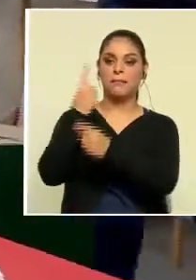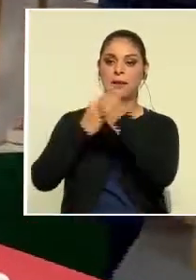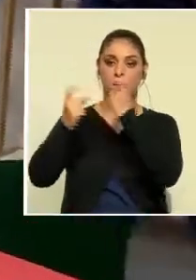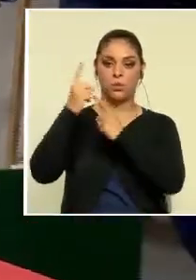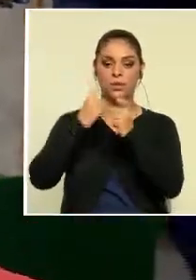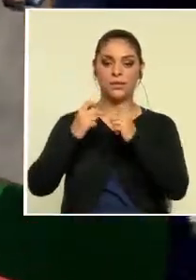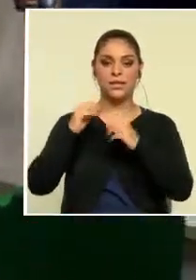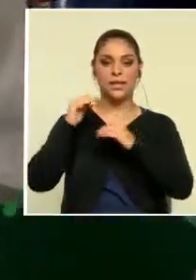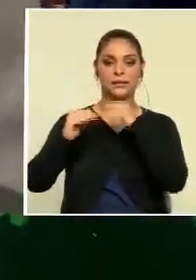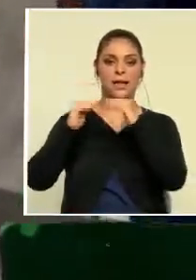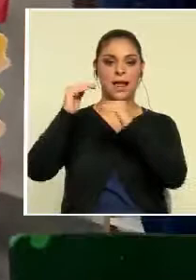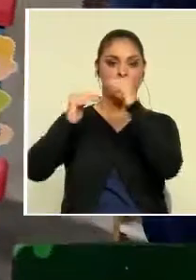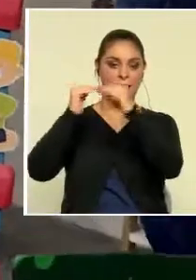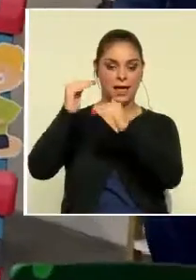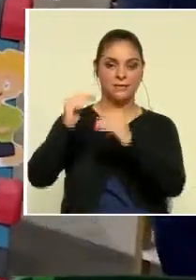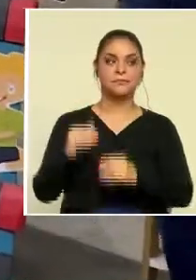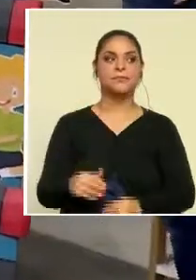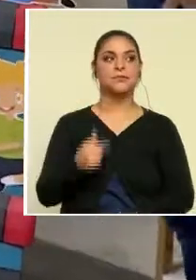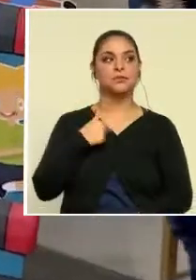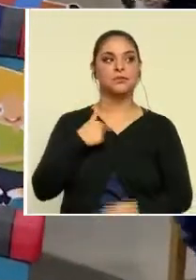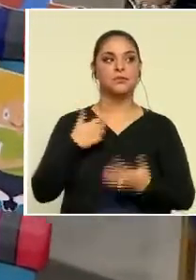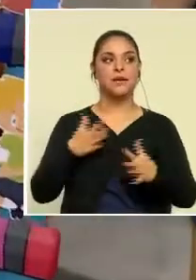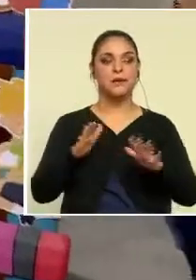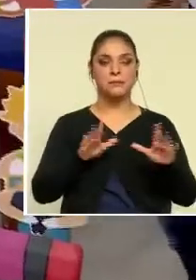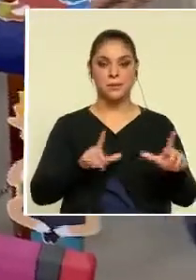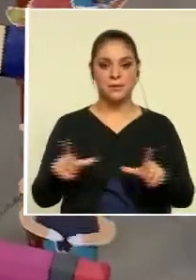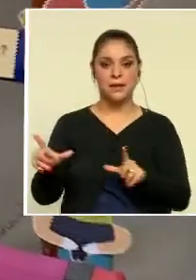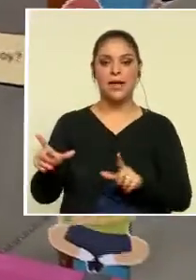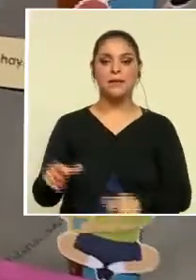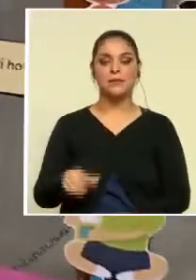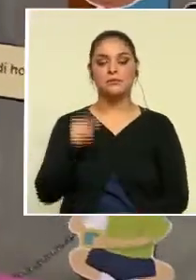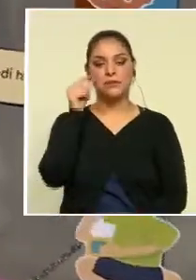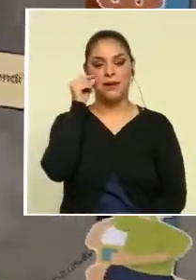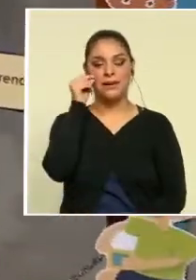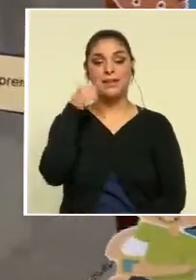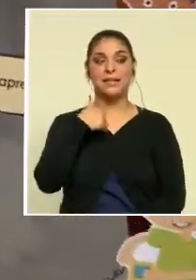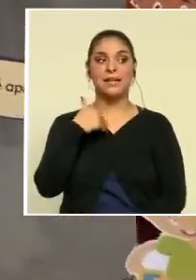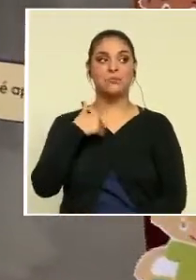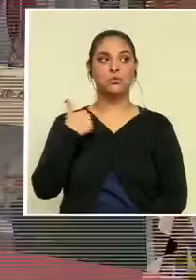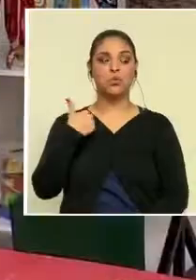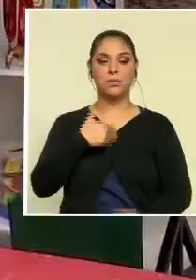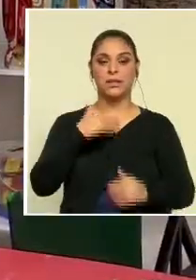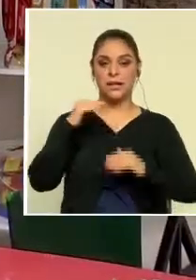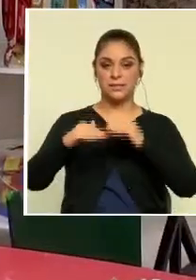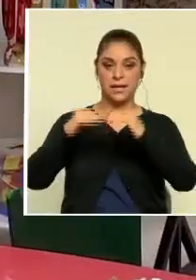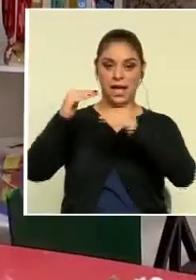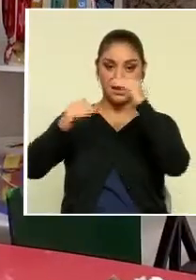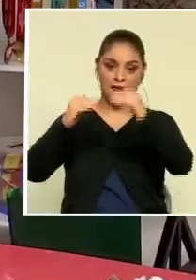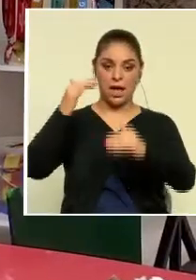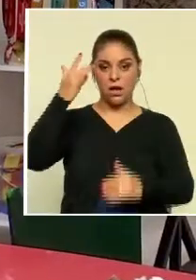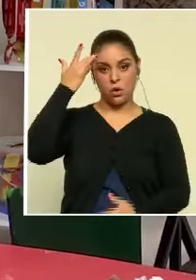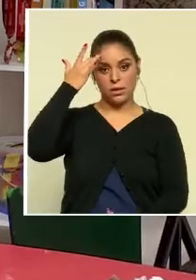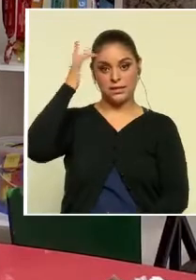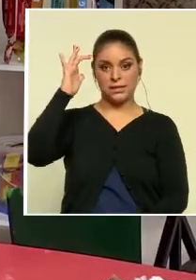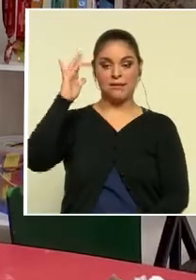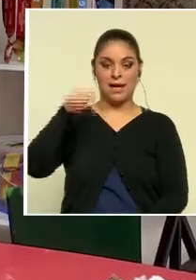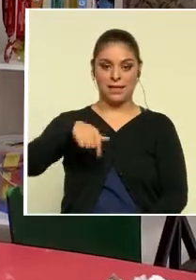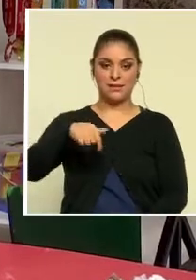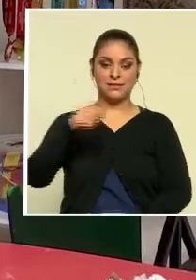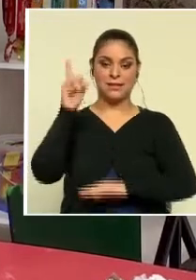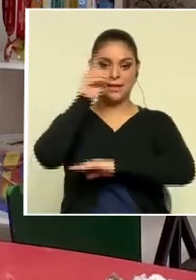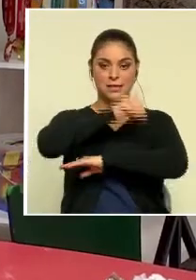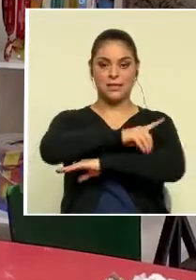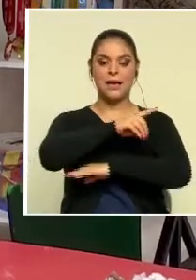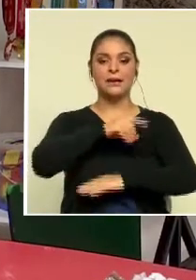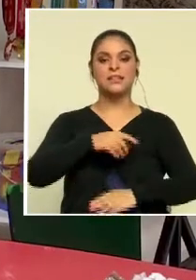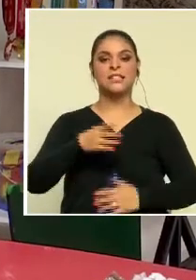conmiserativa de contable para vamos a ver aquí tenemos nuestra escalerita cognitiva de este día donde